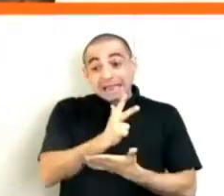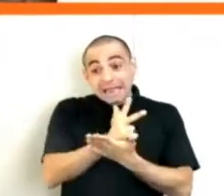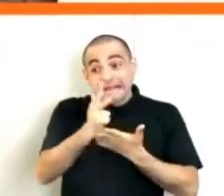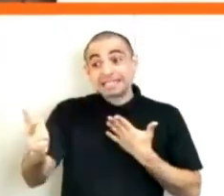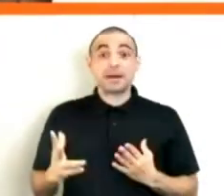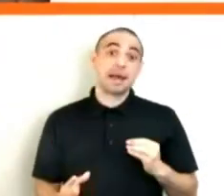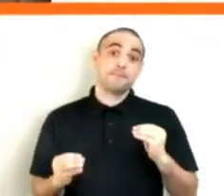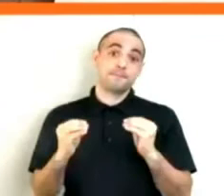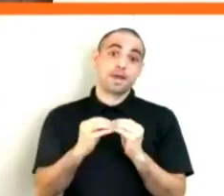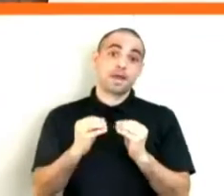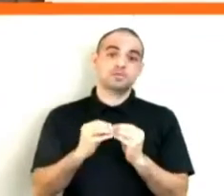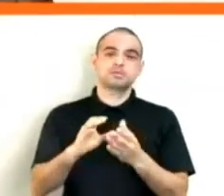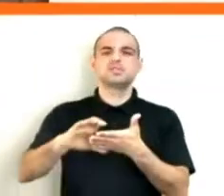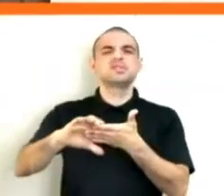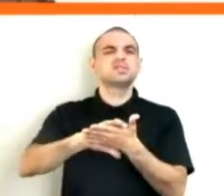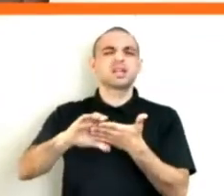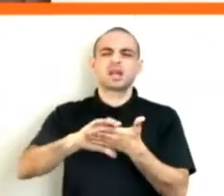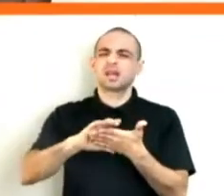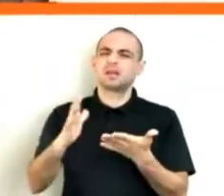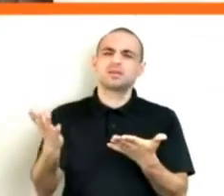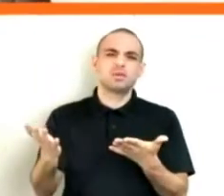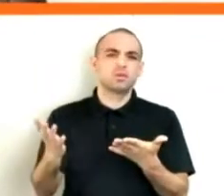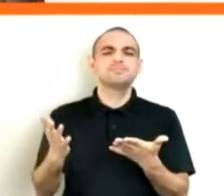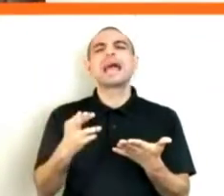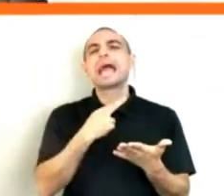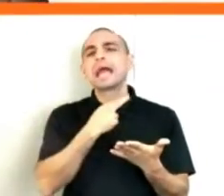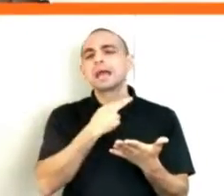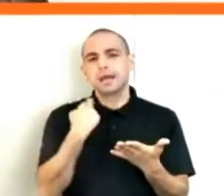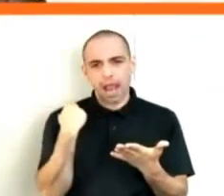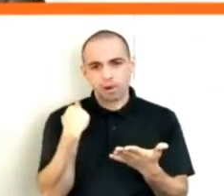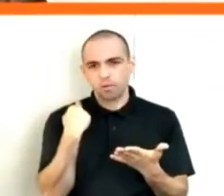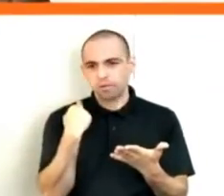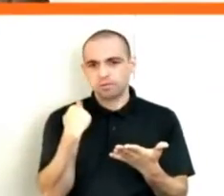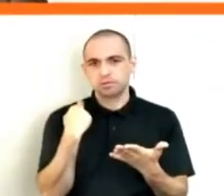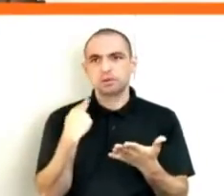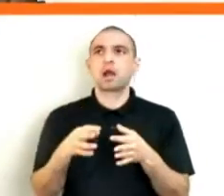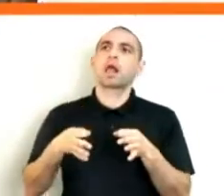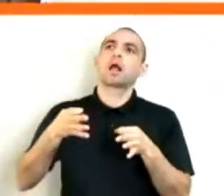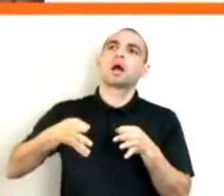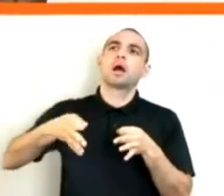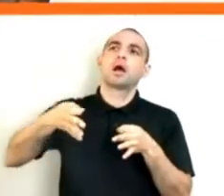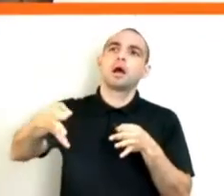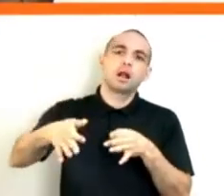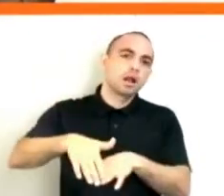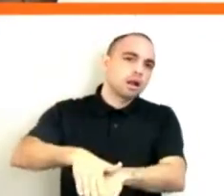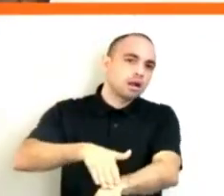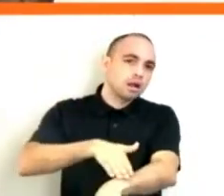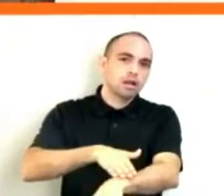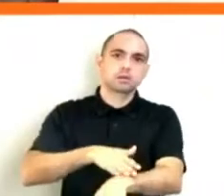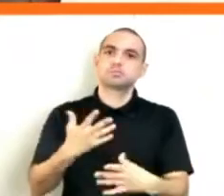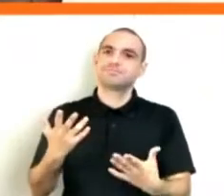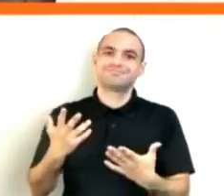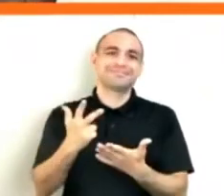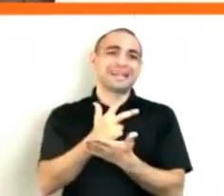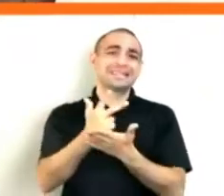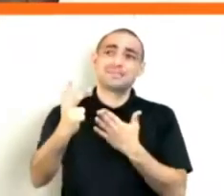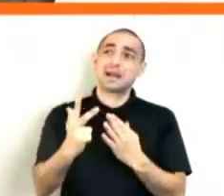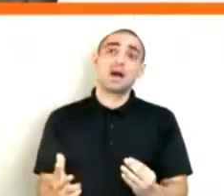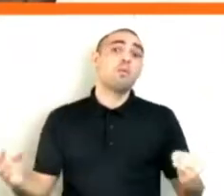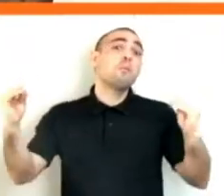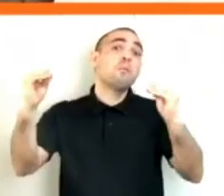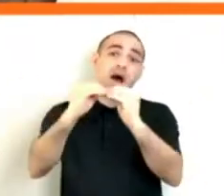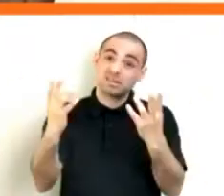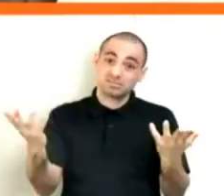hablando de que con cheque usted se arriesga a que ese cheque se tarde sobre más de 3 semanas. Volvemos, el llamado es entonces a que